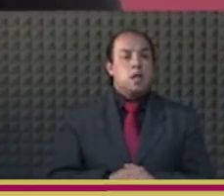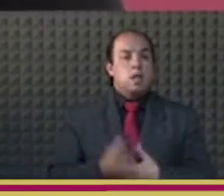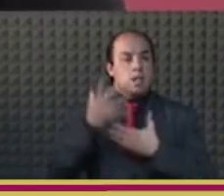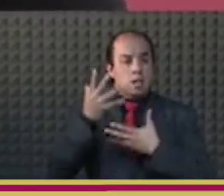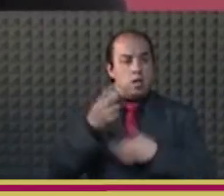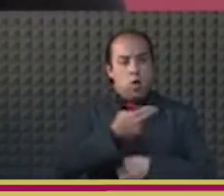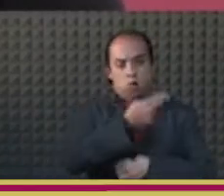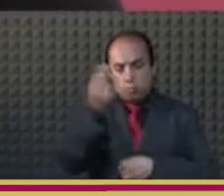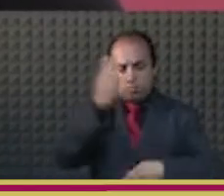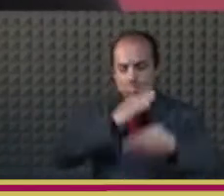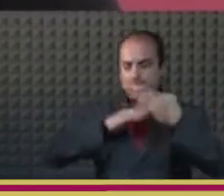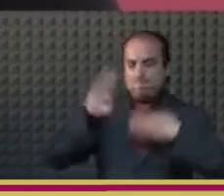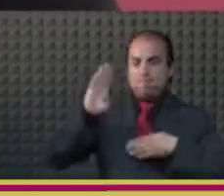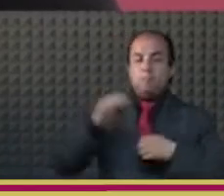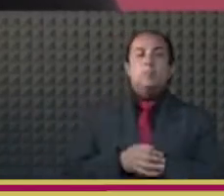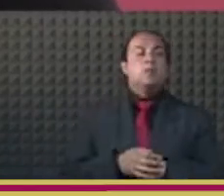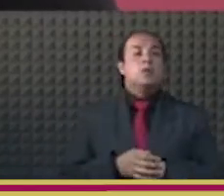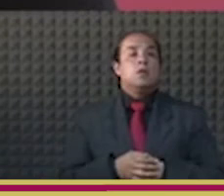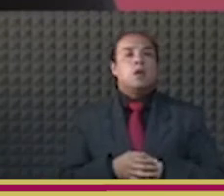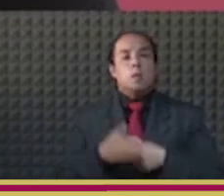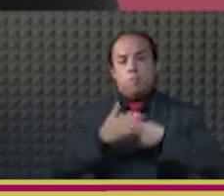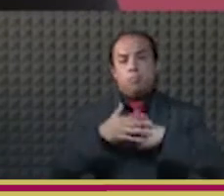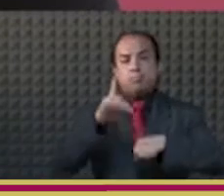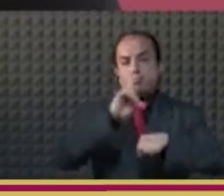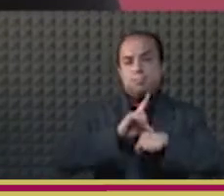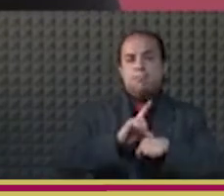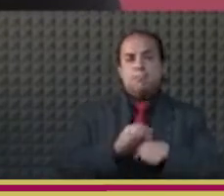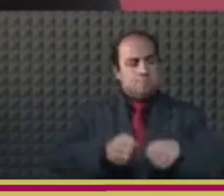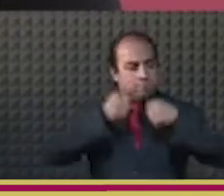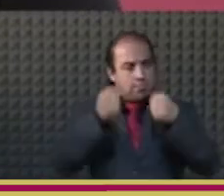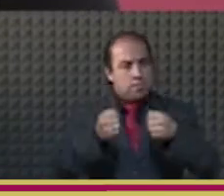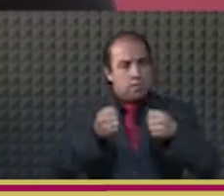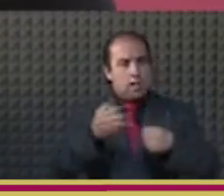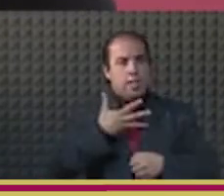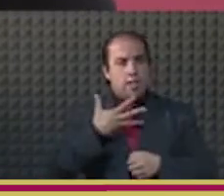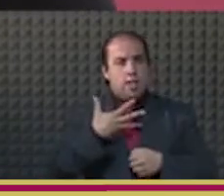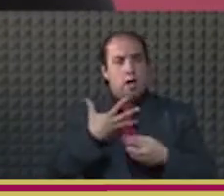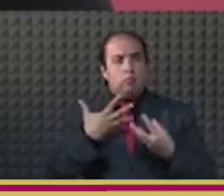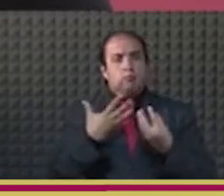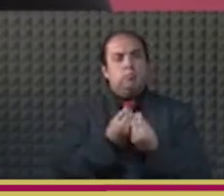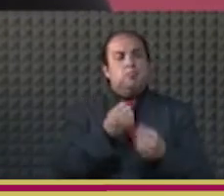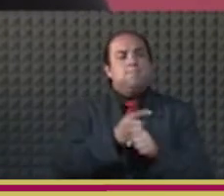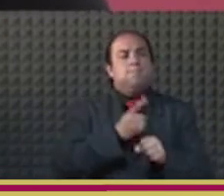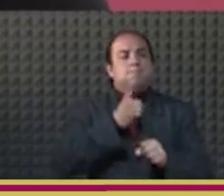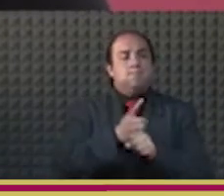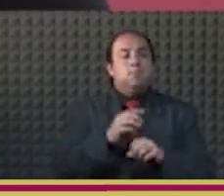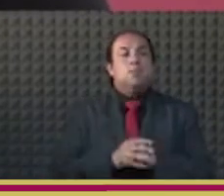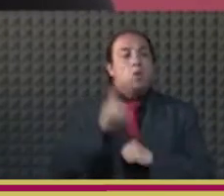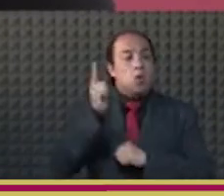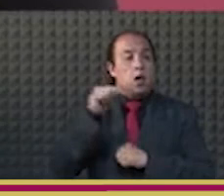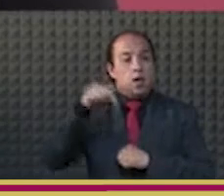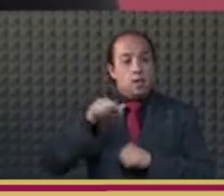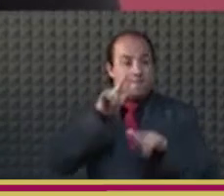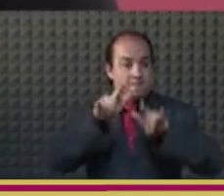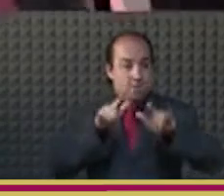mayor de los éxitos a lo largo de los siguientes días, que seguramente estarán repletos de oportunidades. Espero que esta